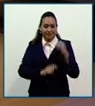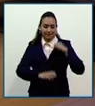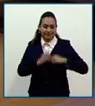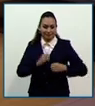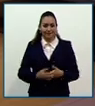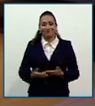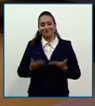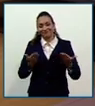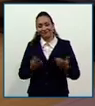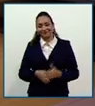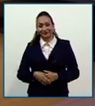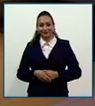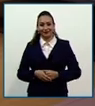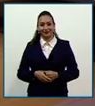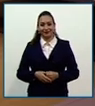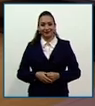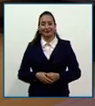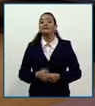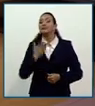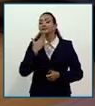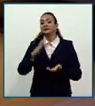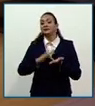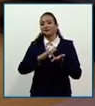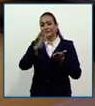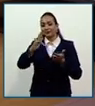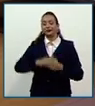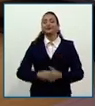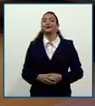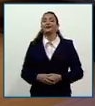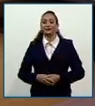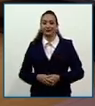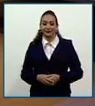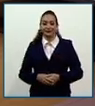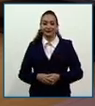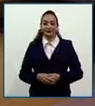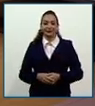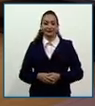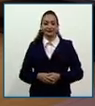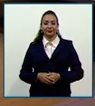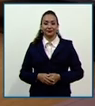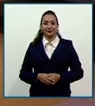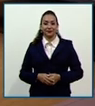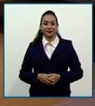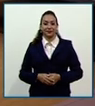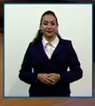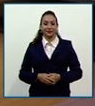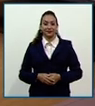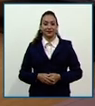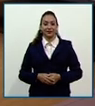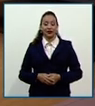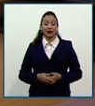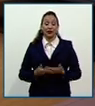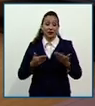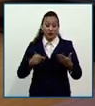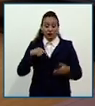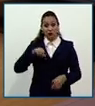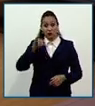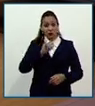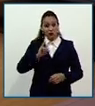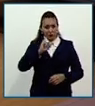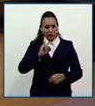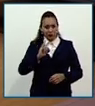información que tenemos. Muchas gracias, Juan Carlos, por el reporte de esta manifestación. Muy buenas tardes. Y este jueves,